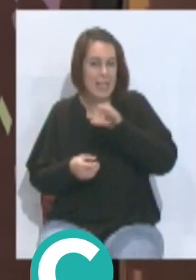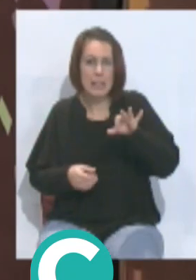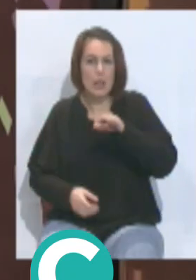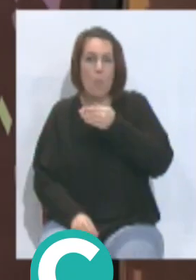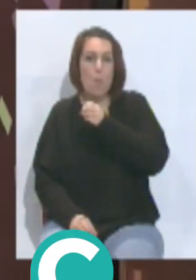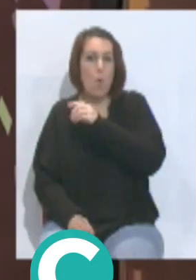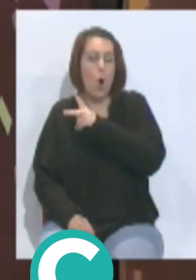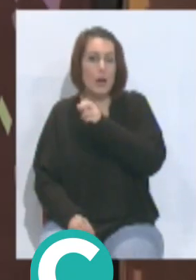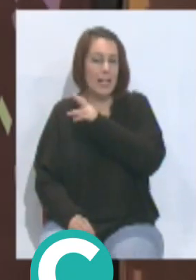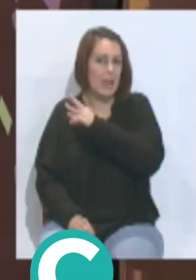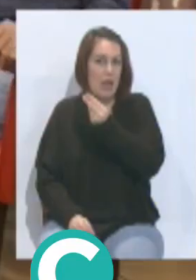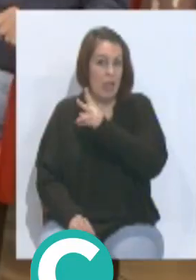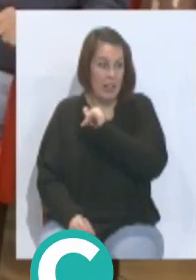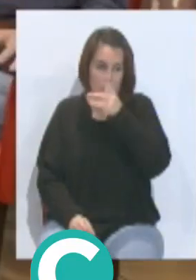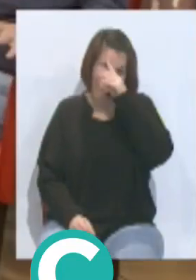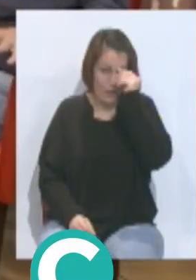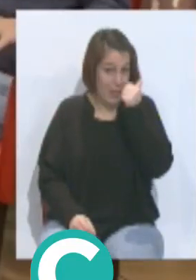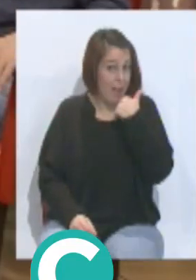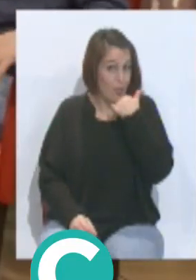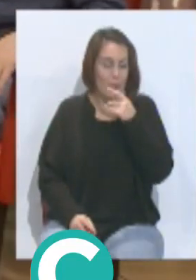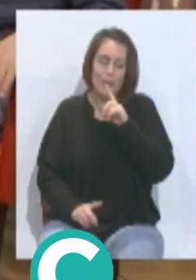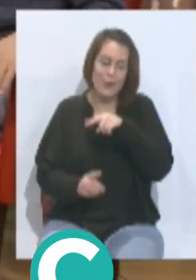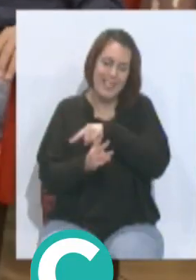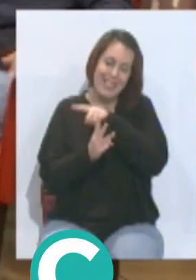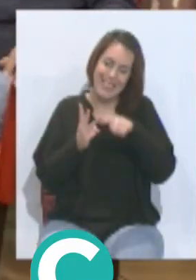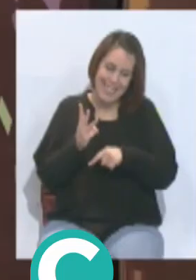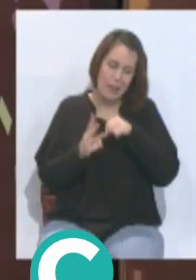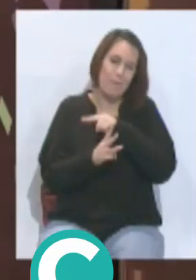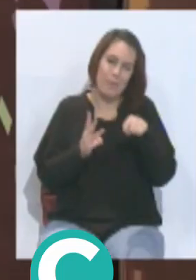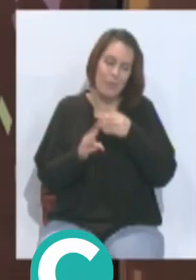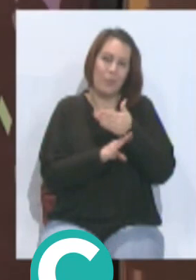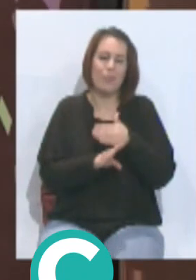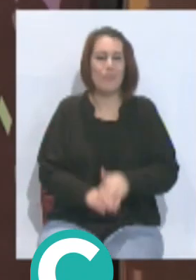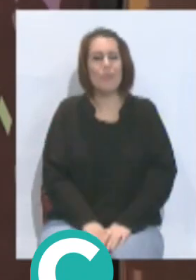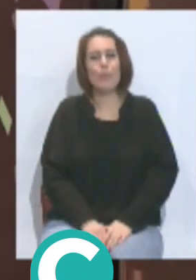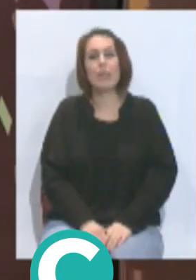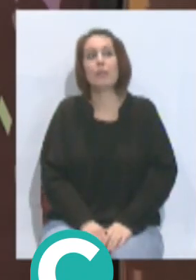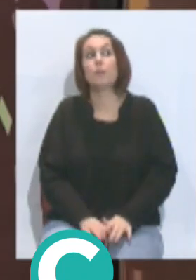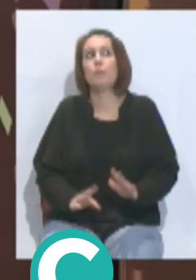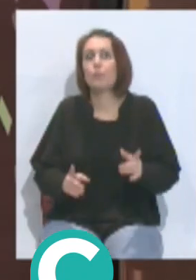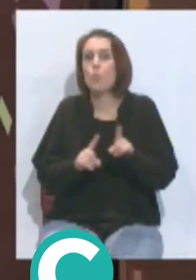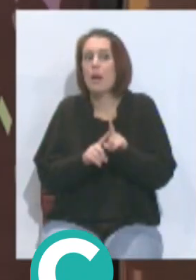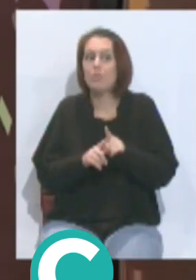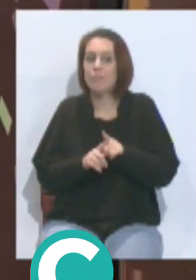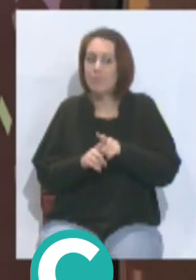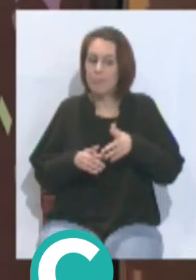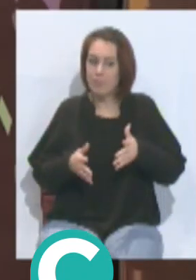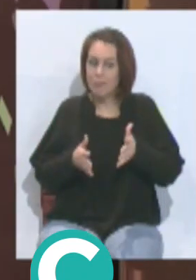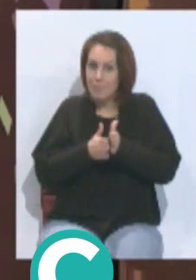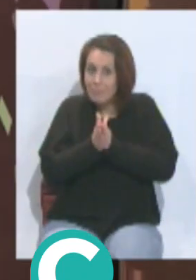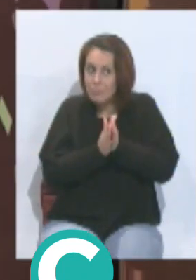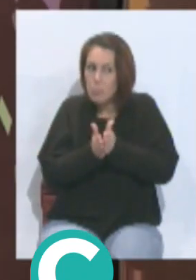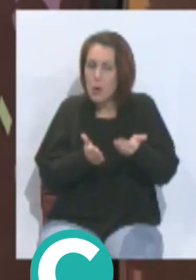no sé si se me ha olvidado alguno. No, creo que están los tres. Digo, no se me vaya a olvidar. Pues desde luego es un estímulo importante. La